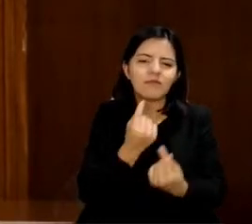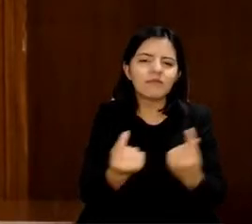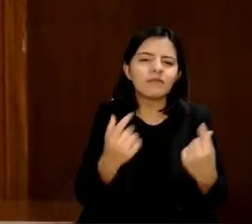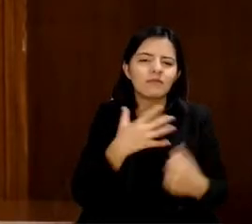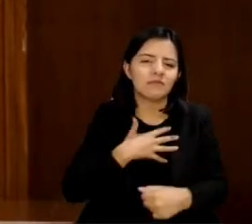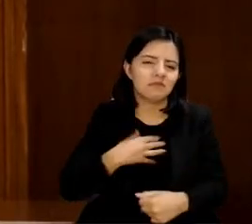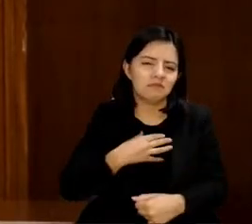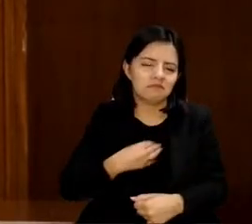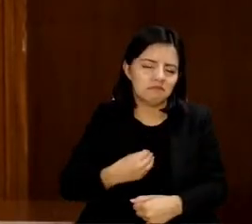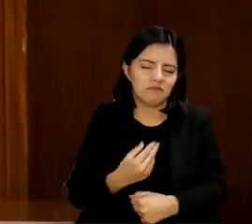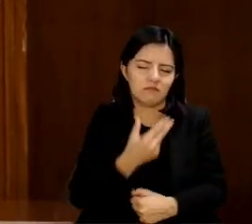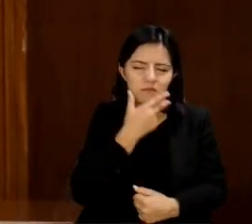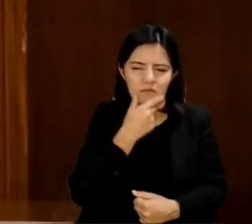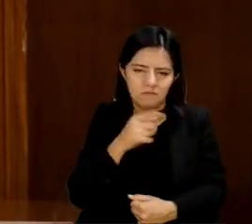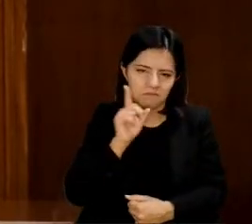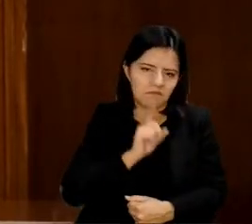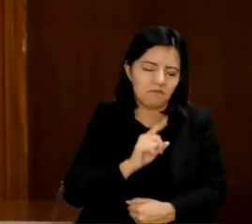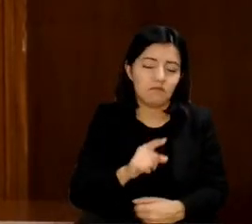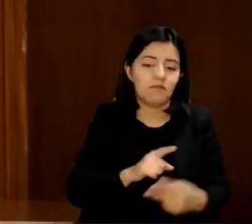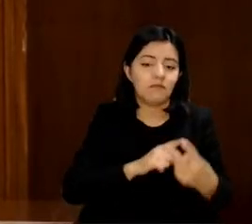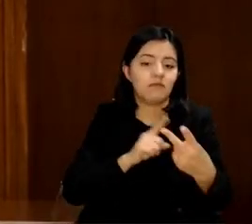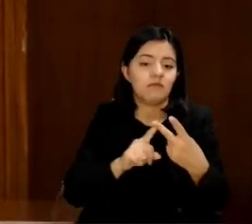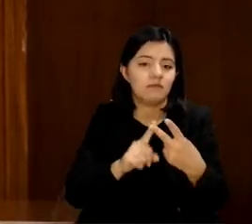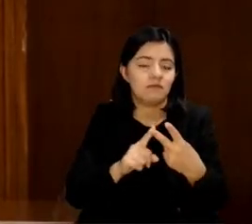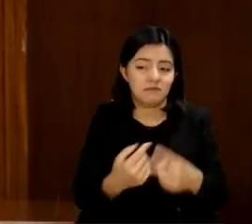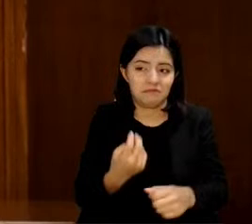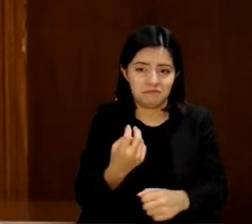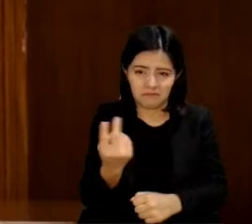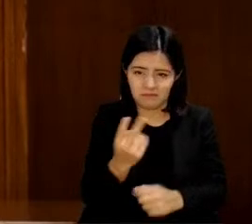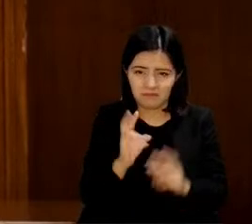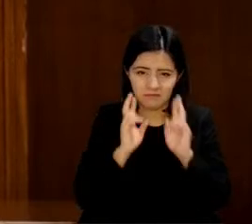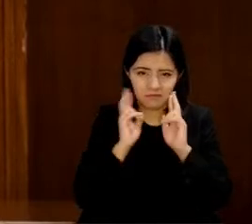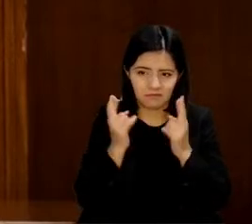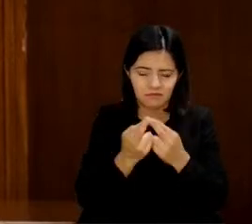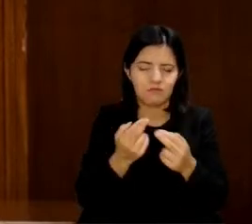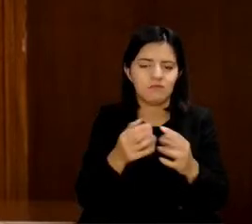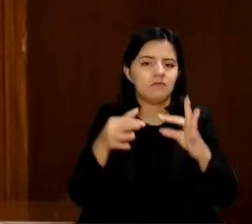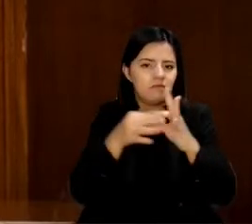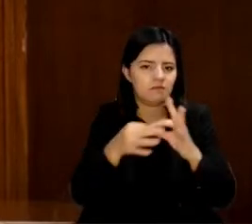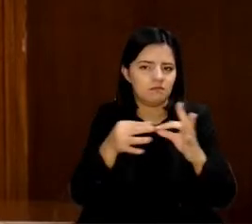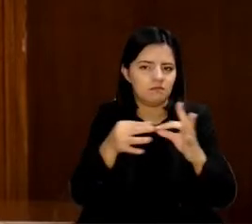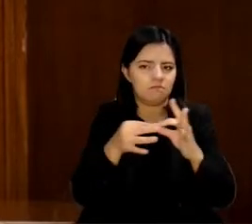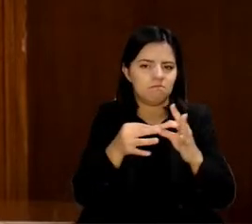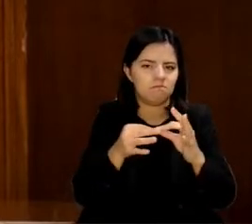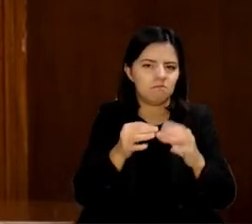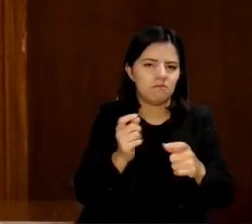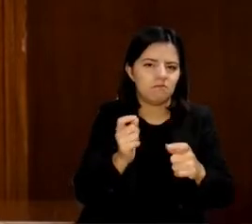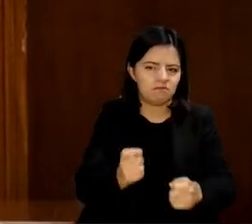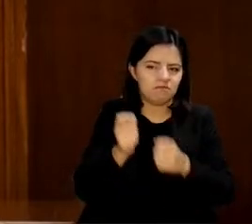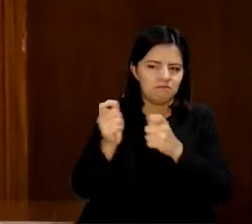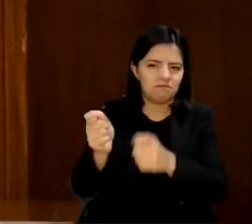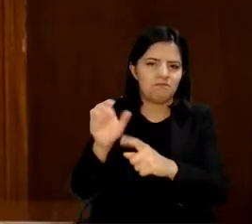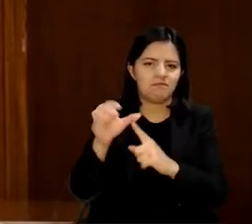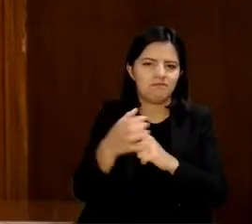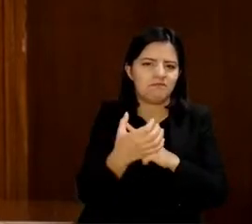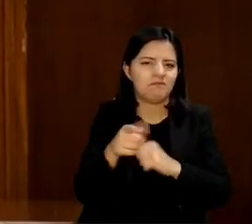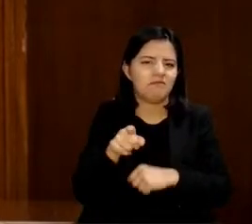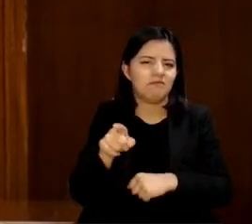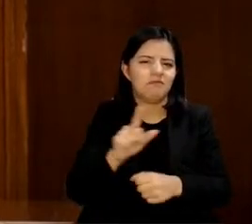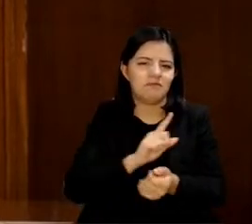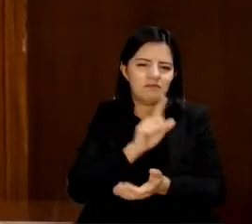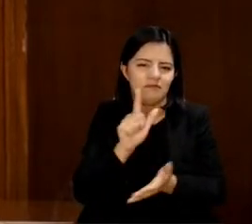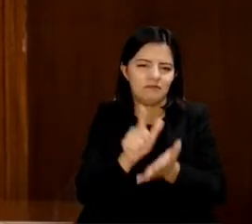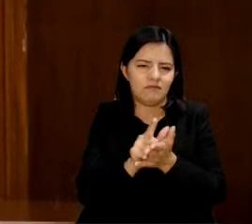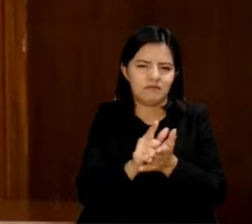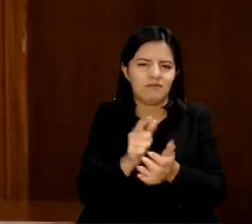las referidas sesiones fueron remitidas las iniciativas con proyecto de decreto a la Comisión Legislativa de Procuración y Administración de